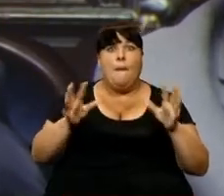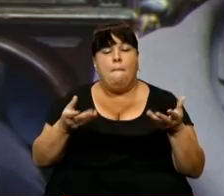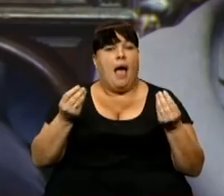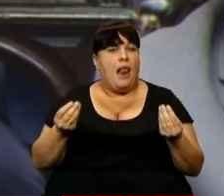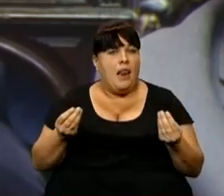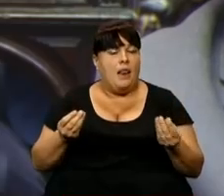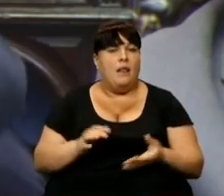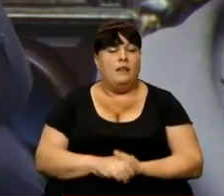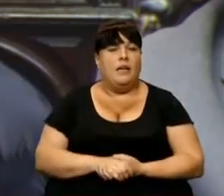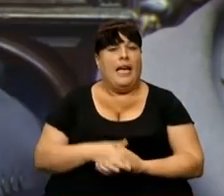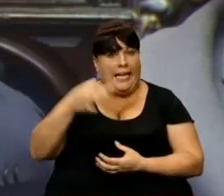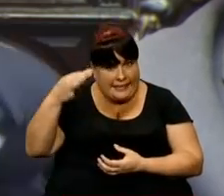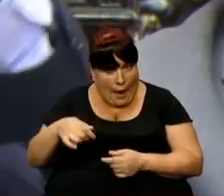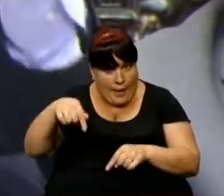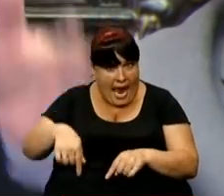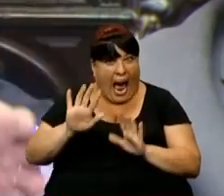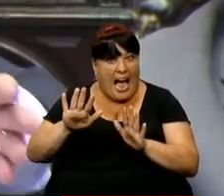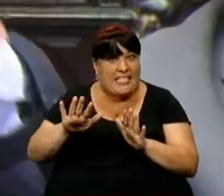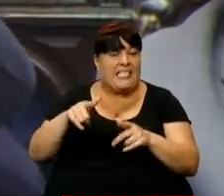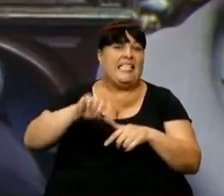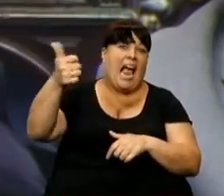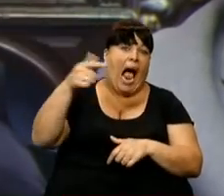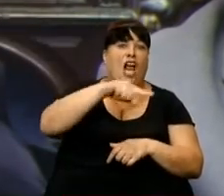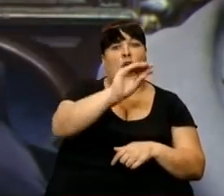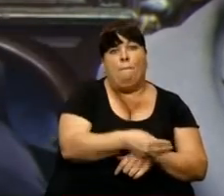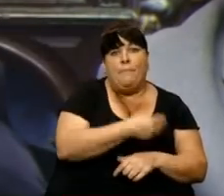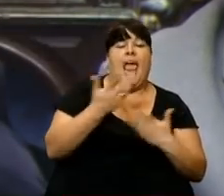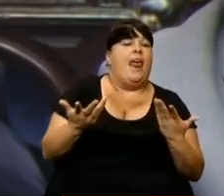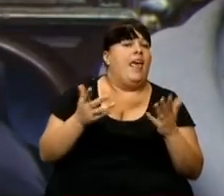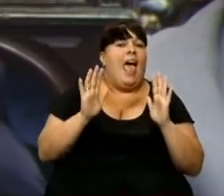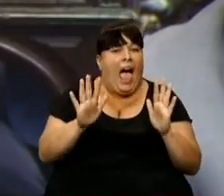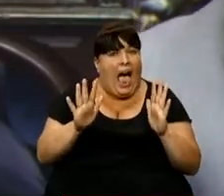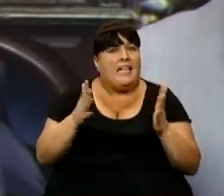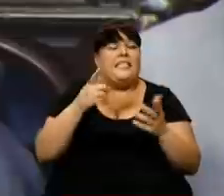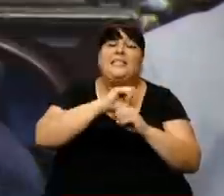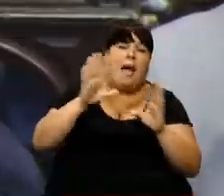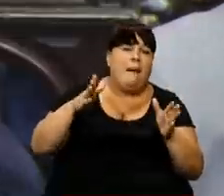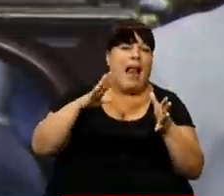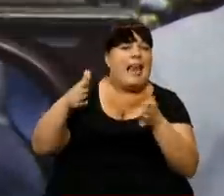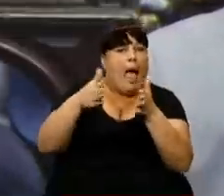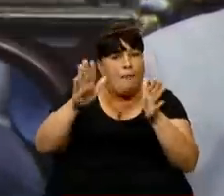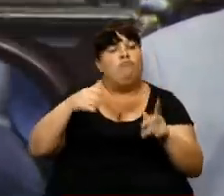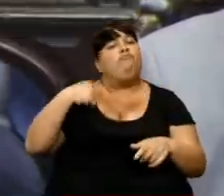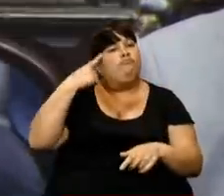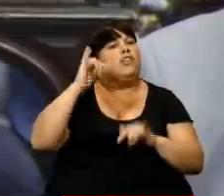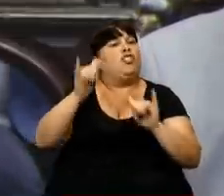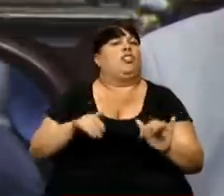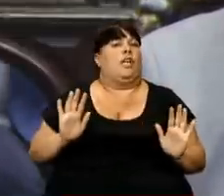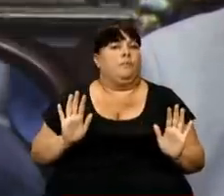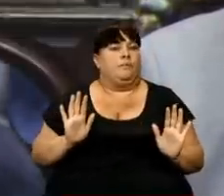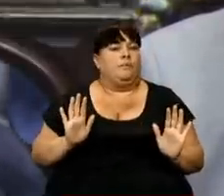fórmula. Está bien esta, con esta se gana, con esta se pierde. ¿Es incorrecto el camino? Nosotros creemos que